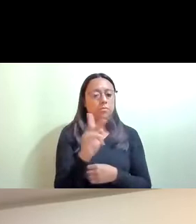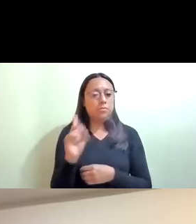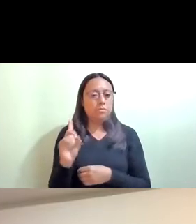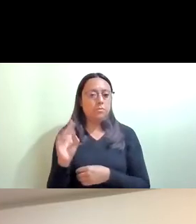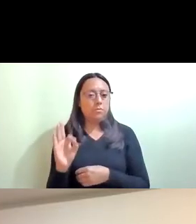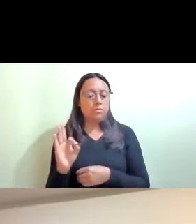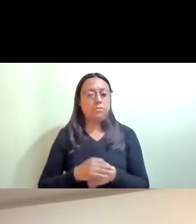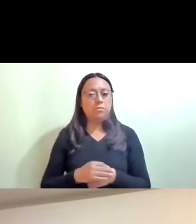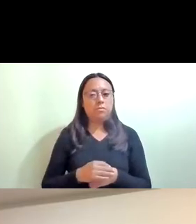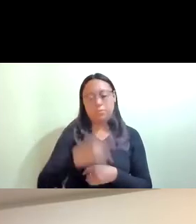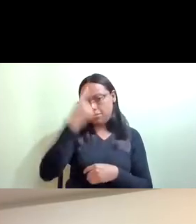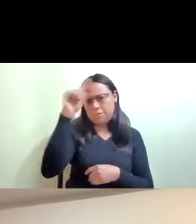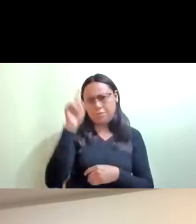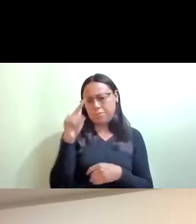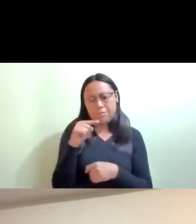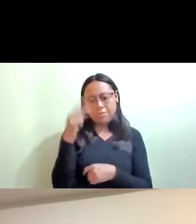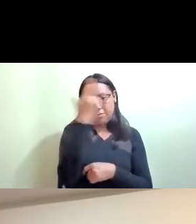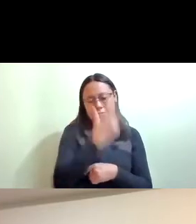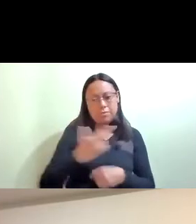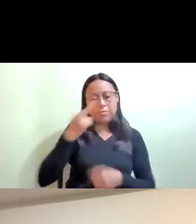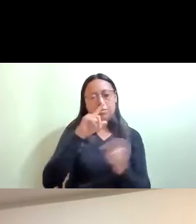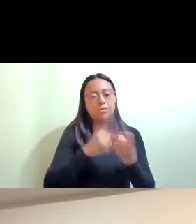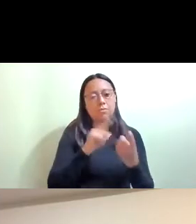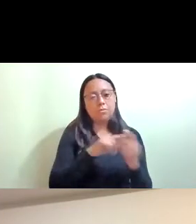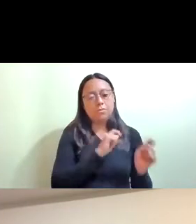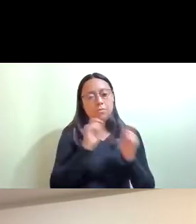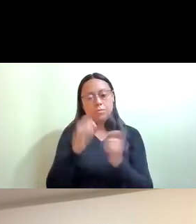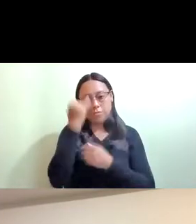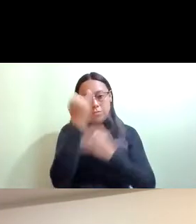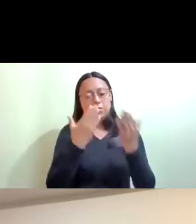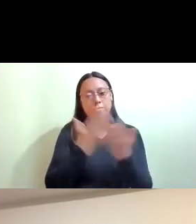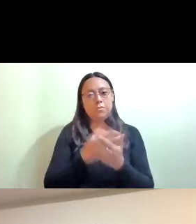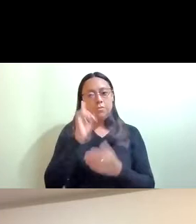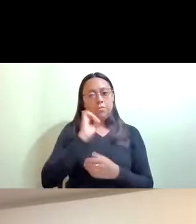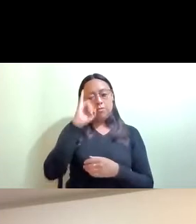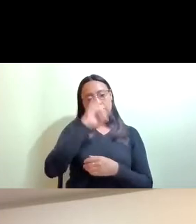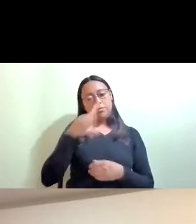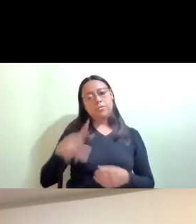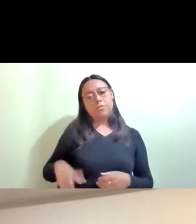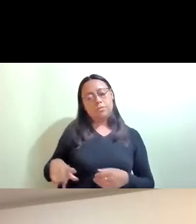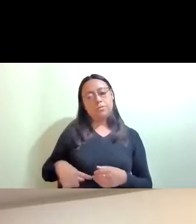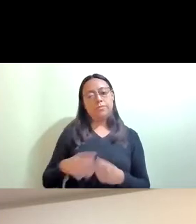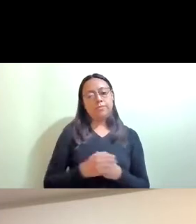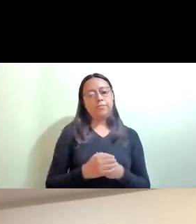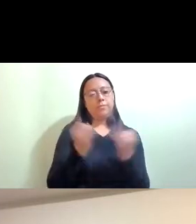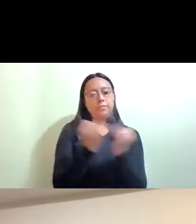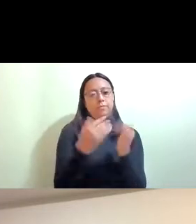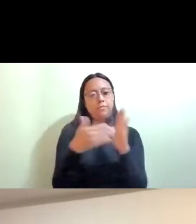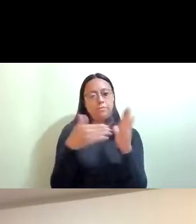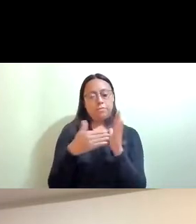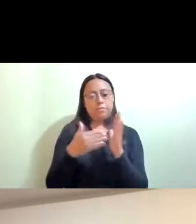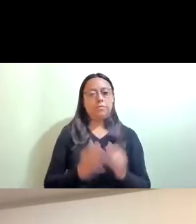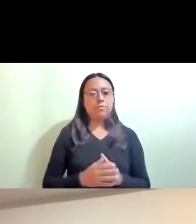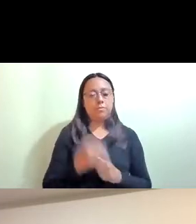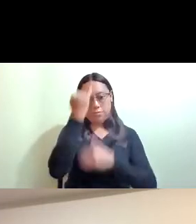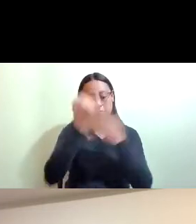de revisar, en donde se turnó la iniciativa de la jefa de gobierno, y dice literalmente iniciativa con proyecto de decreto